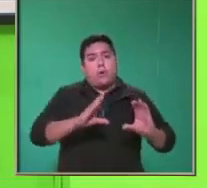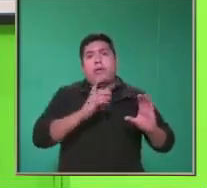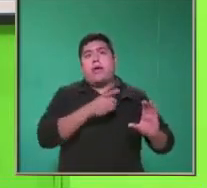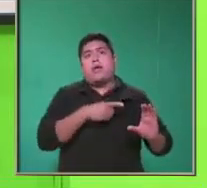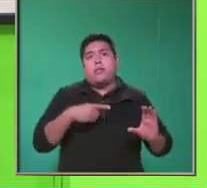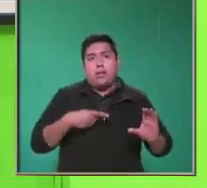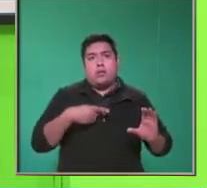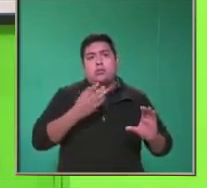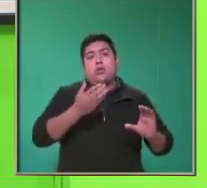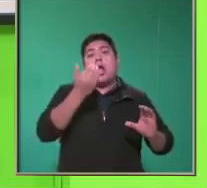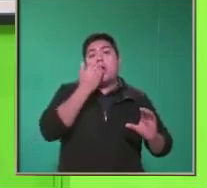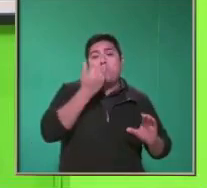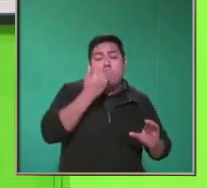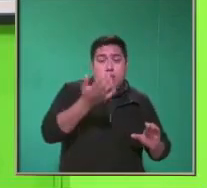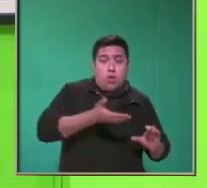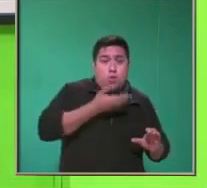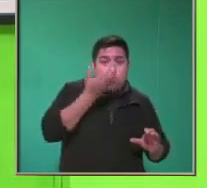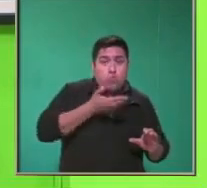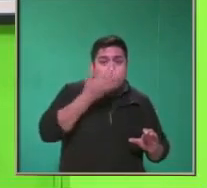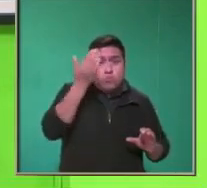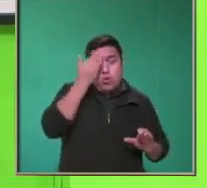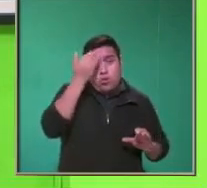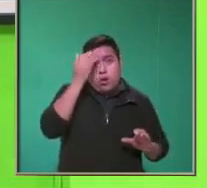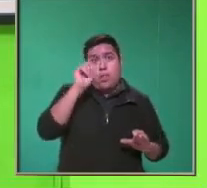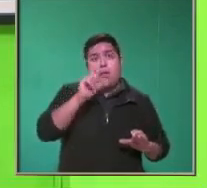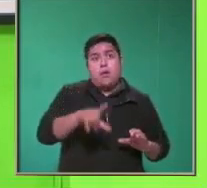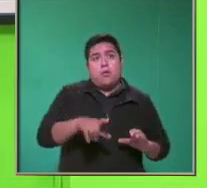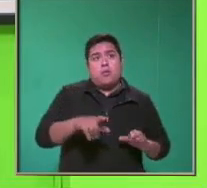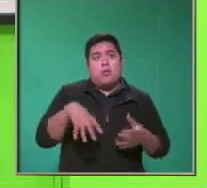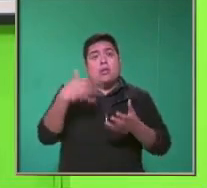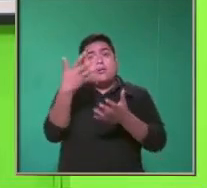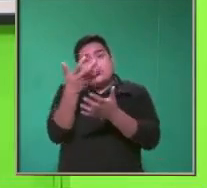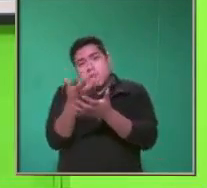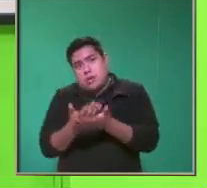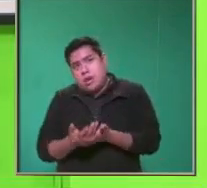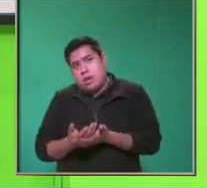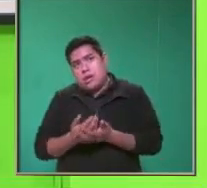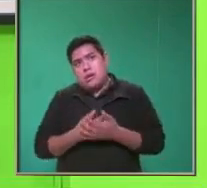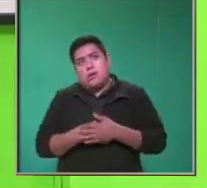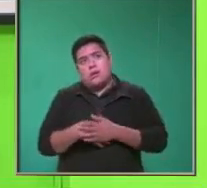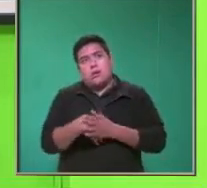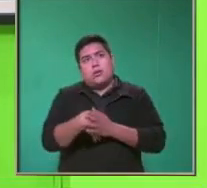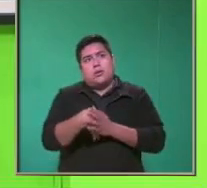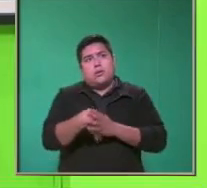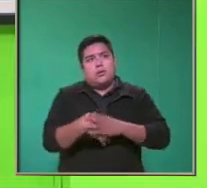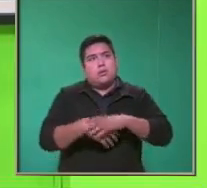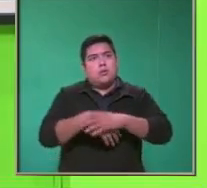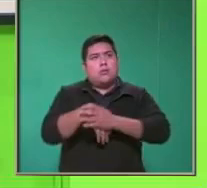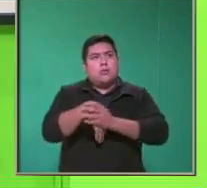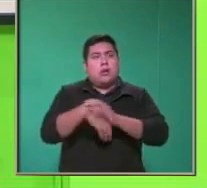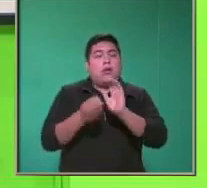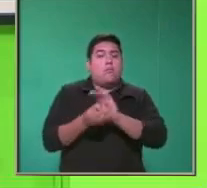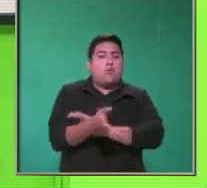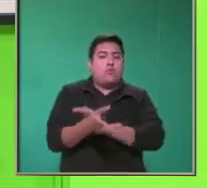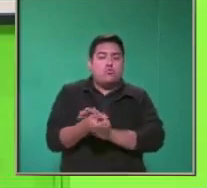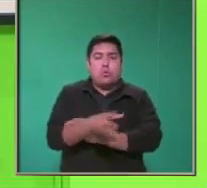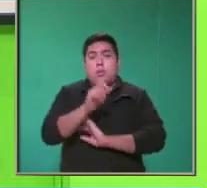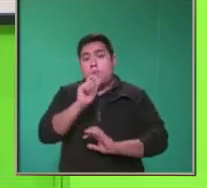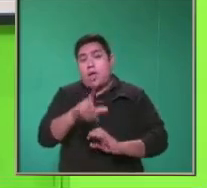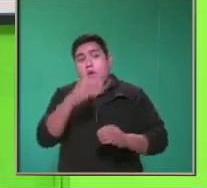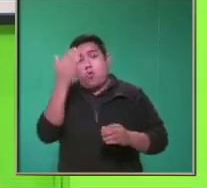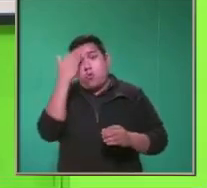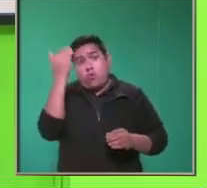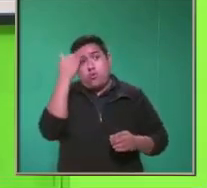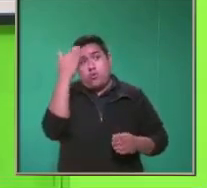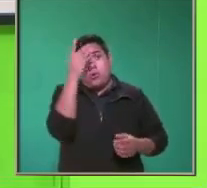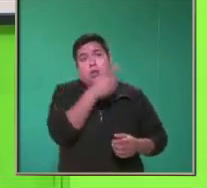sus hábitos alimenticios, su temporada de descanso, de apareamiento y ese tipo de cosas que vas a tener que